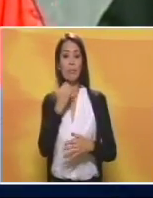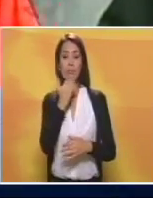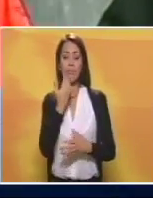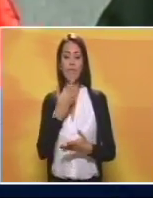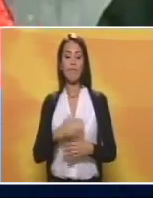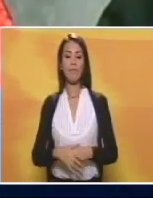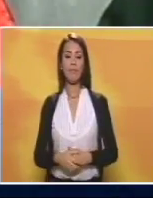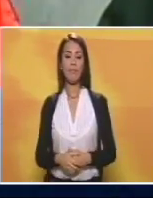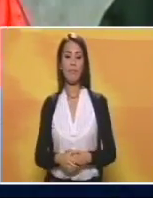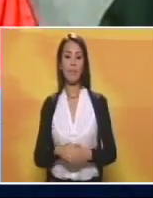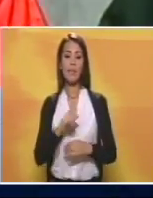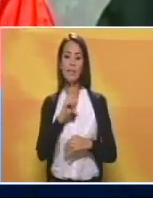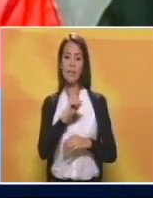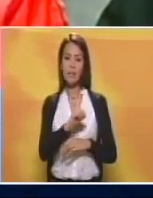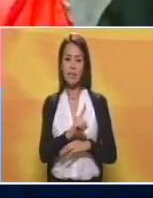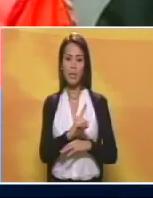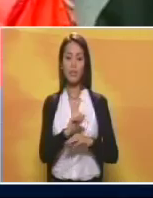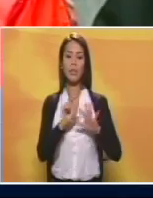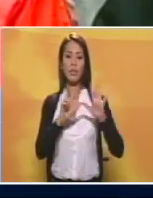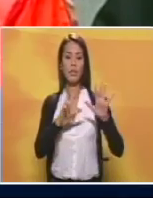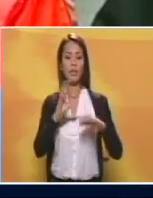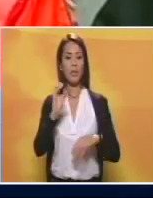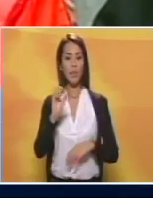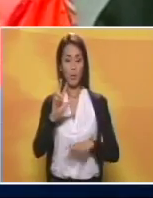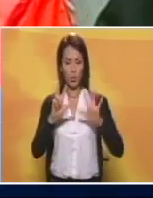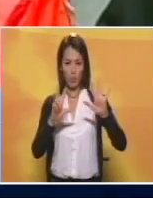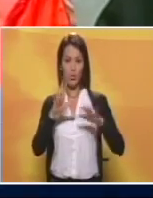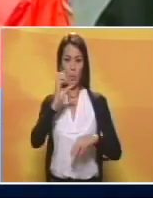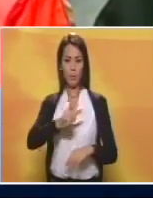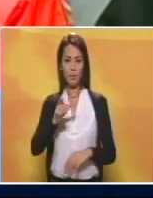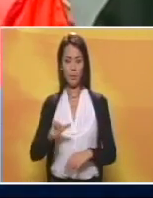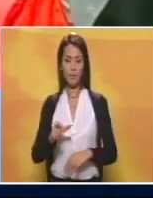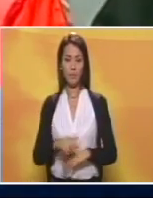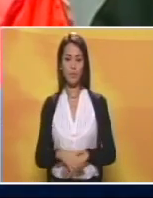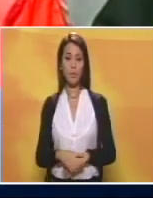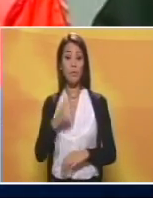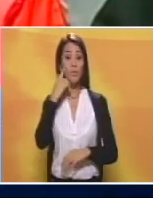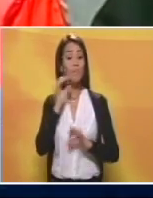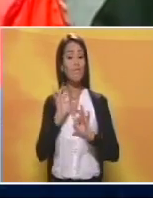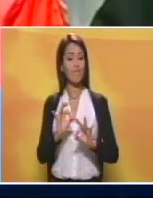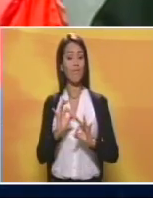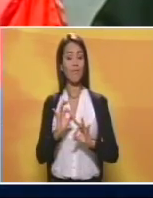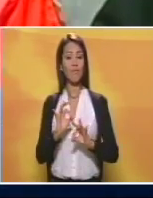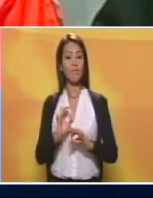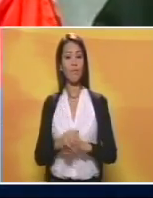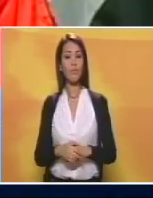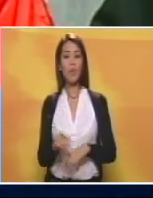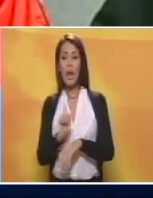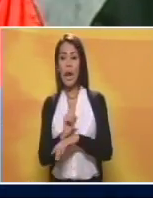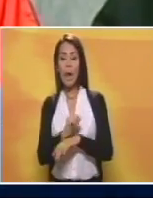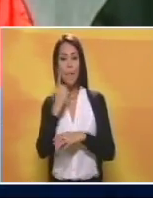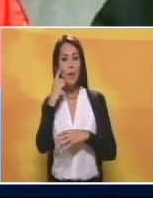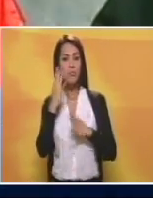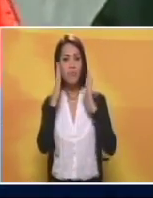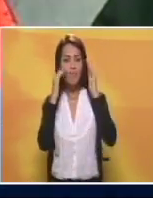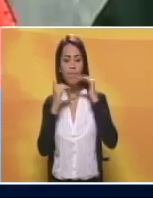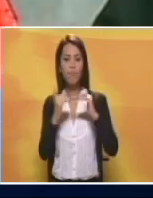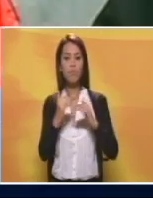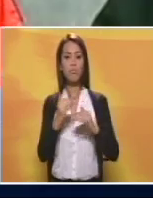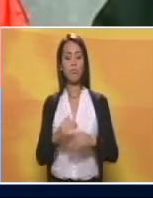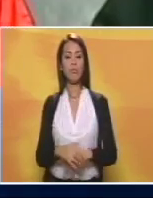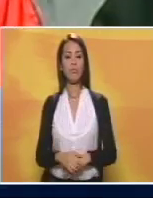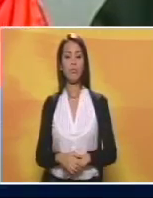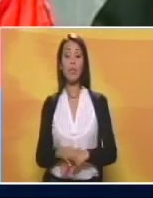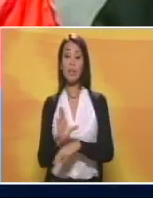inmersión 178 personas. Es allí donde se ve la reacción inmediata de nuestros cuerpos de